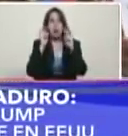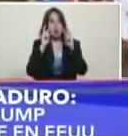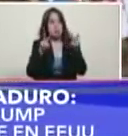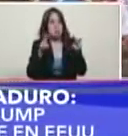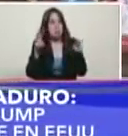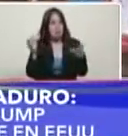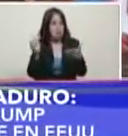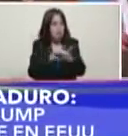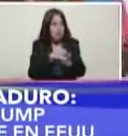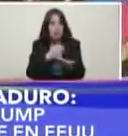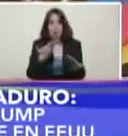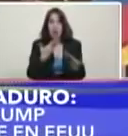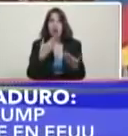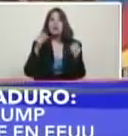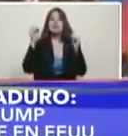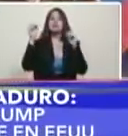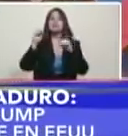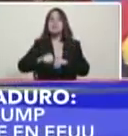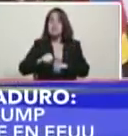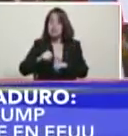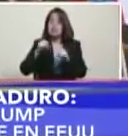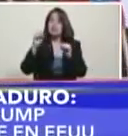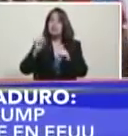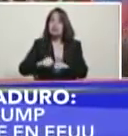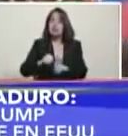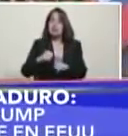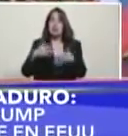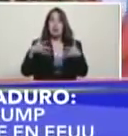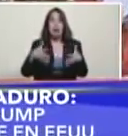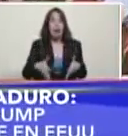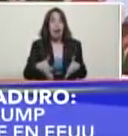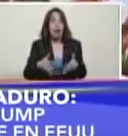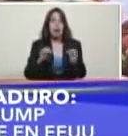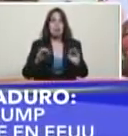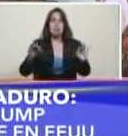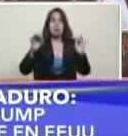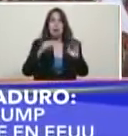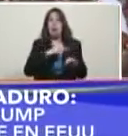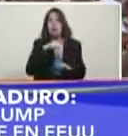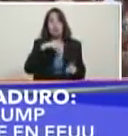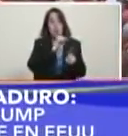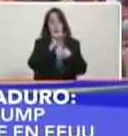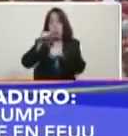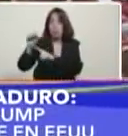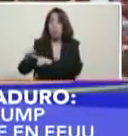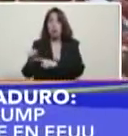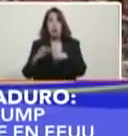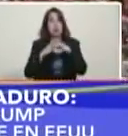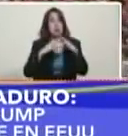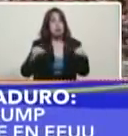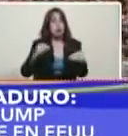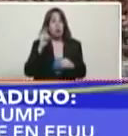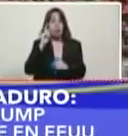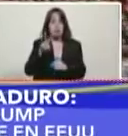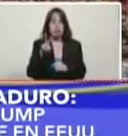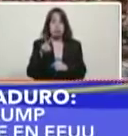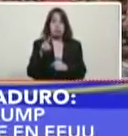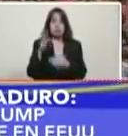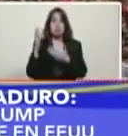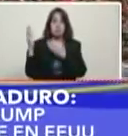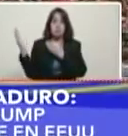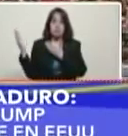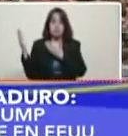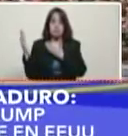invisibles, somos invencibles, porque no nos ven y los vencemos en todos los espacios. Claro, esas imágenes ustedes no las van a